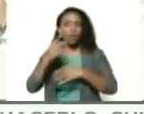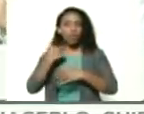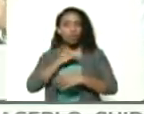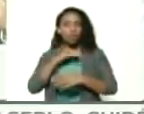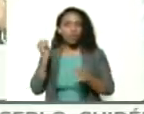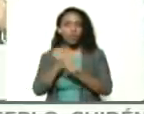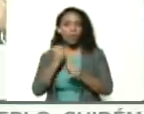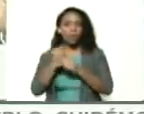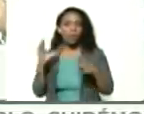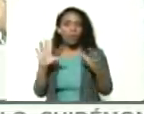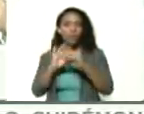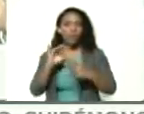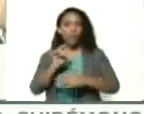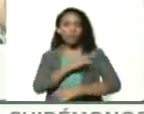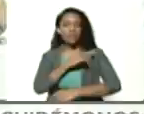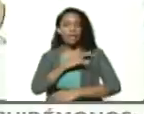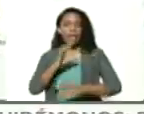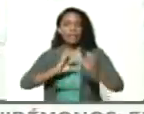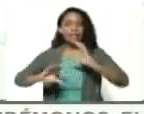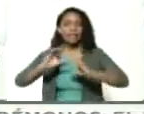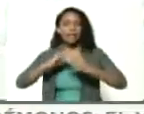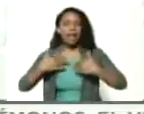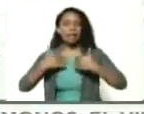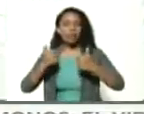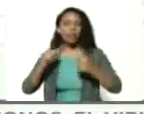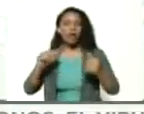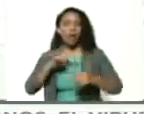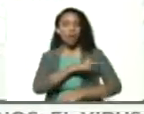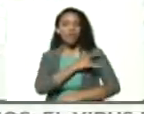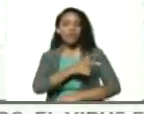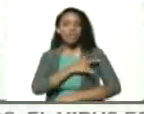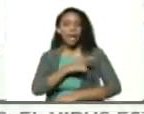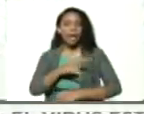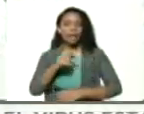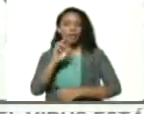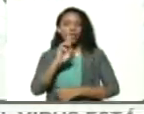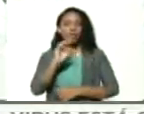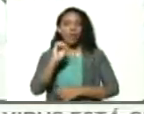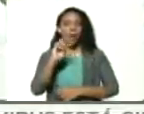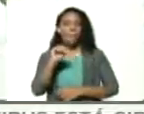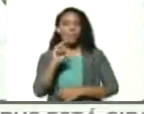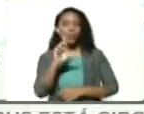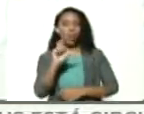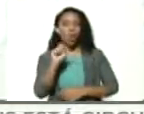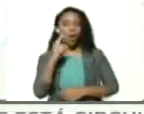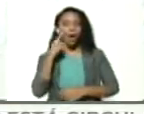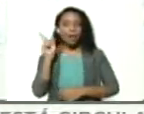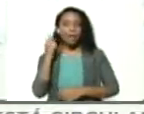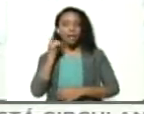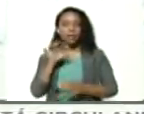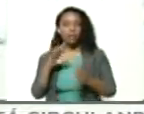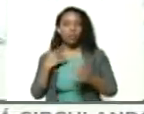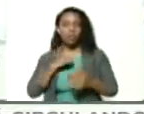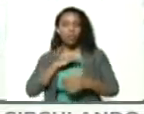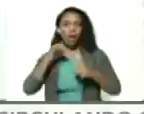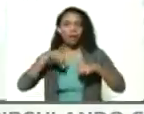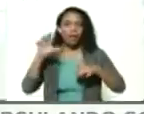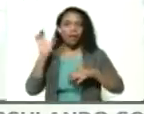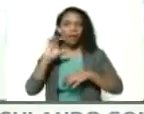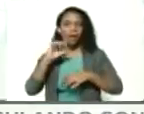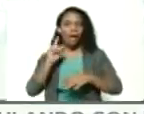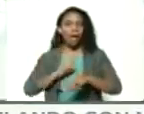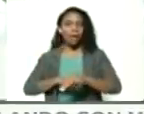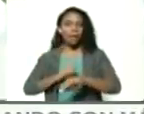trabajando con la Universidad de la Ciencia de la Salud y la Universidad Rómulo Gallegos, presidente. Nosotros en Caracas, para el